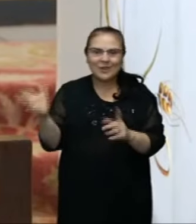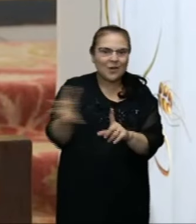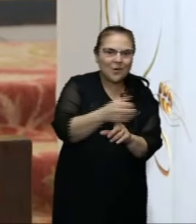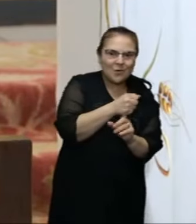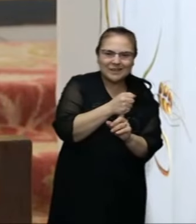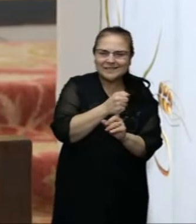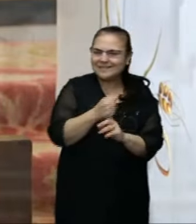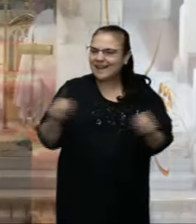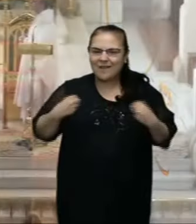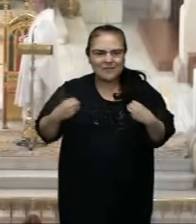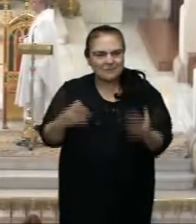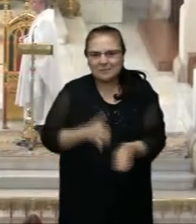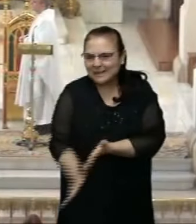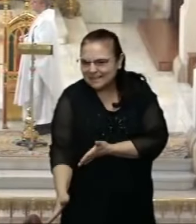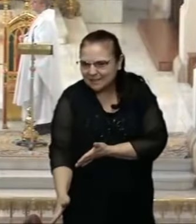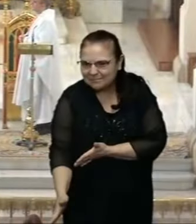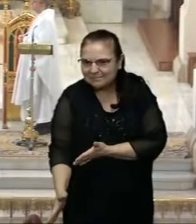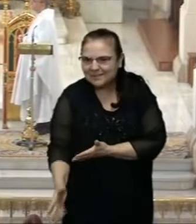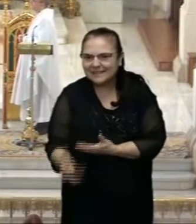vive para siempre.